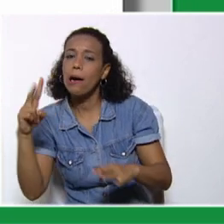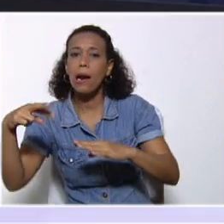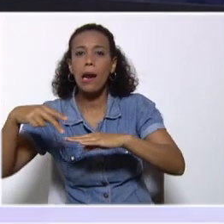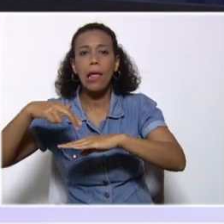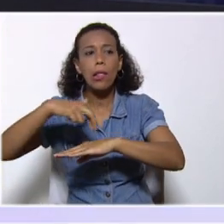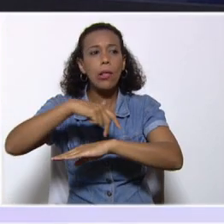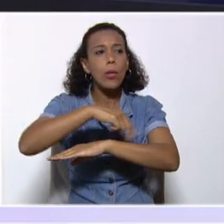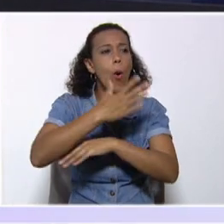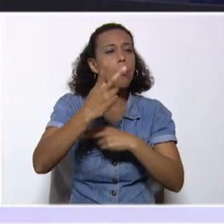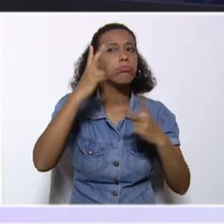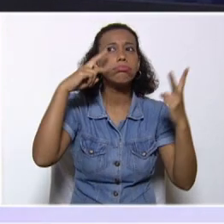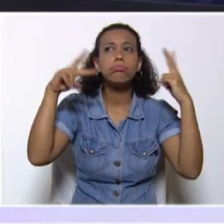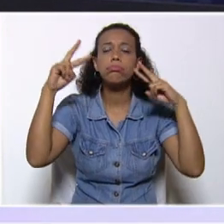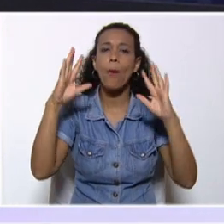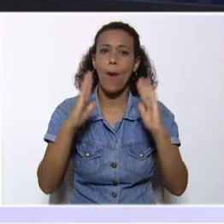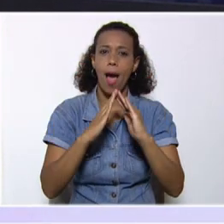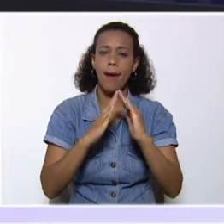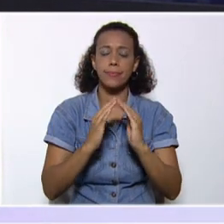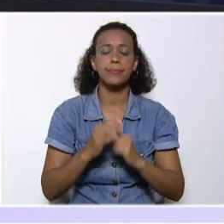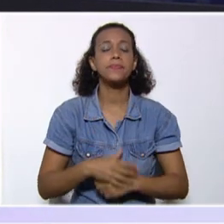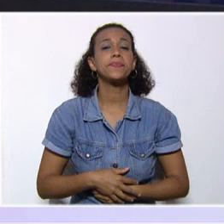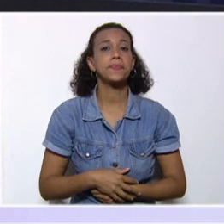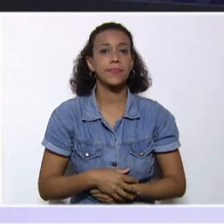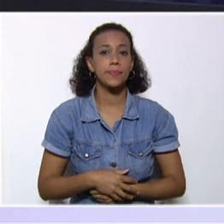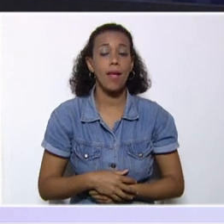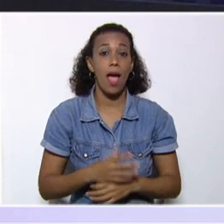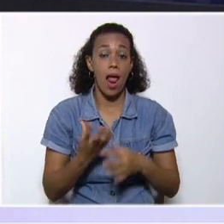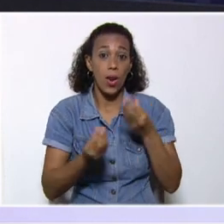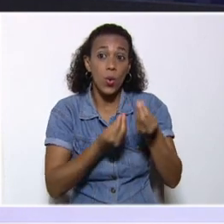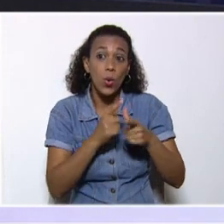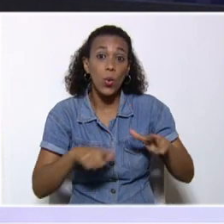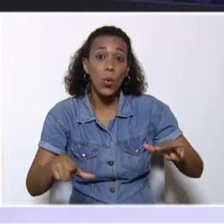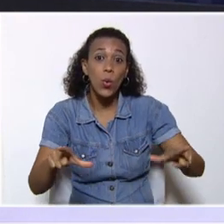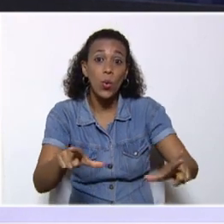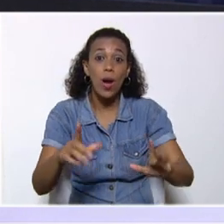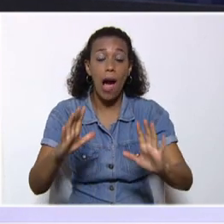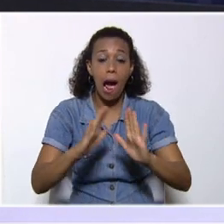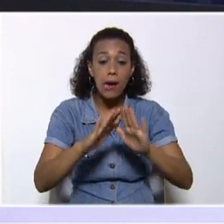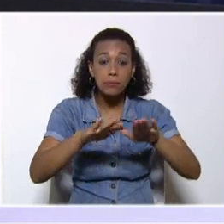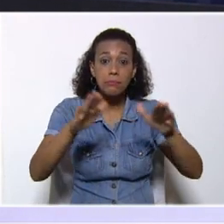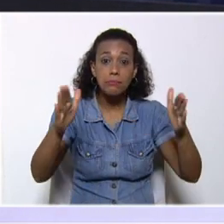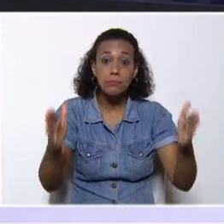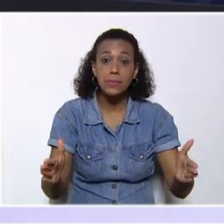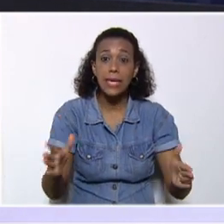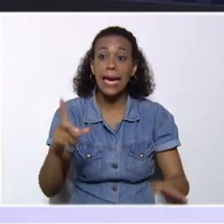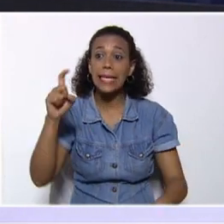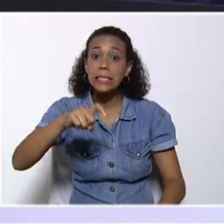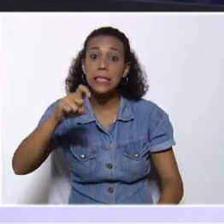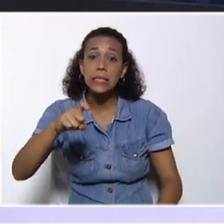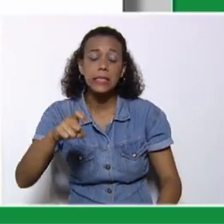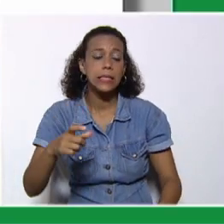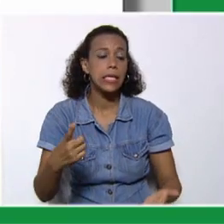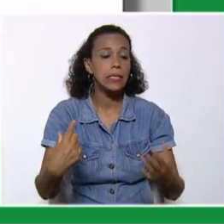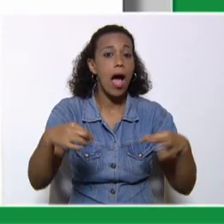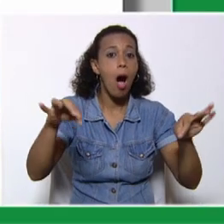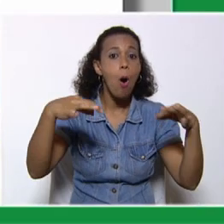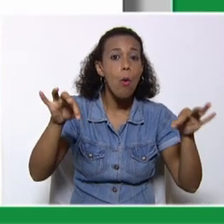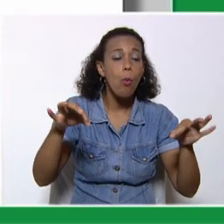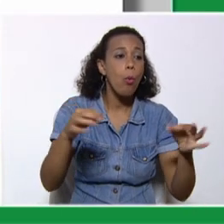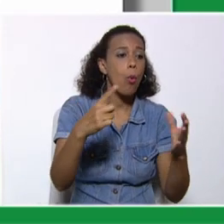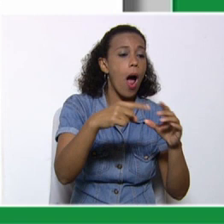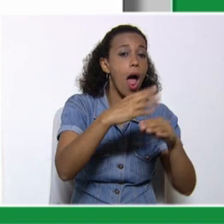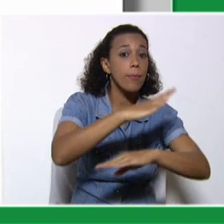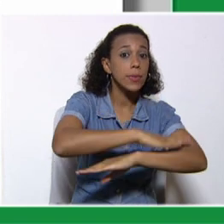casa. El lugar dispuesto para efectuar el croquis debe estar organizado con todos los materiales a utilizar. Fomente